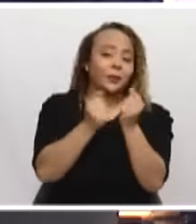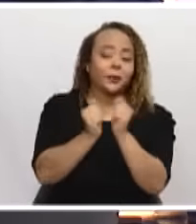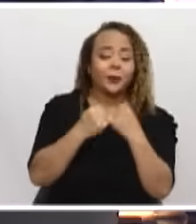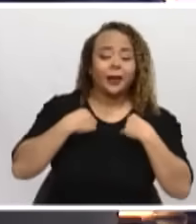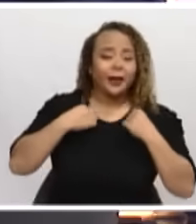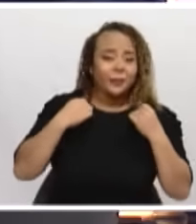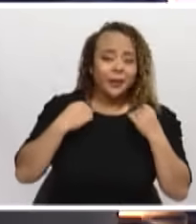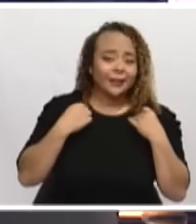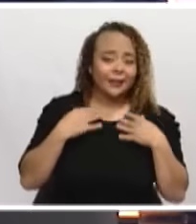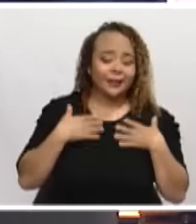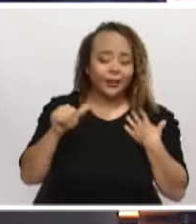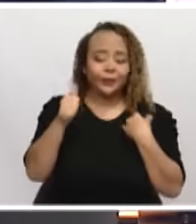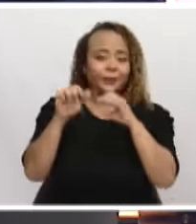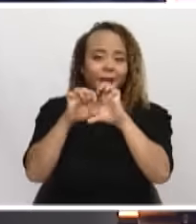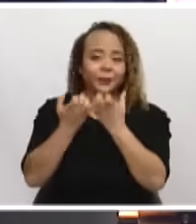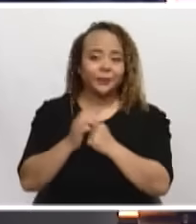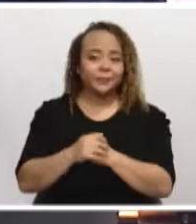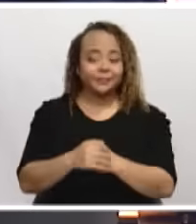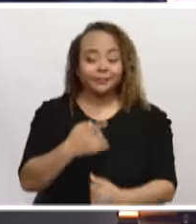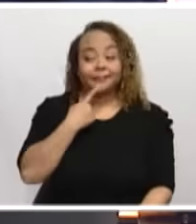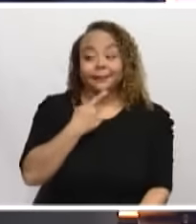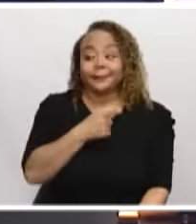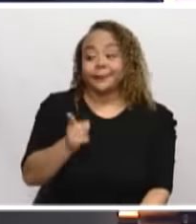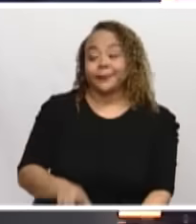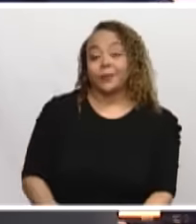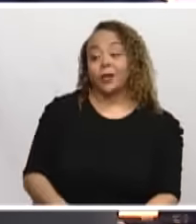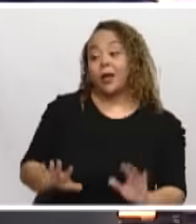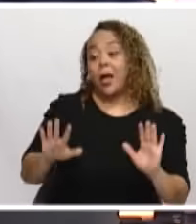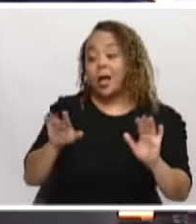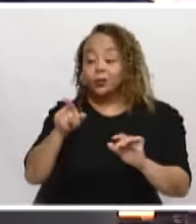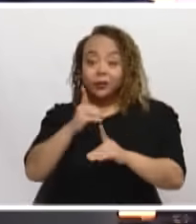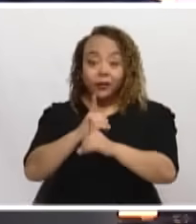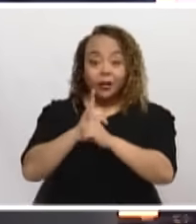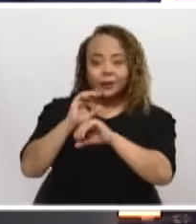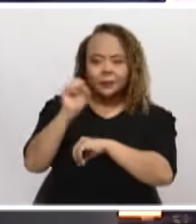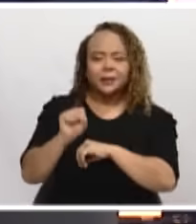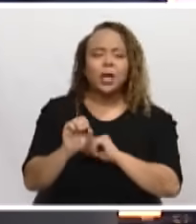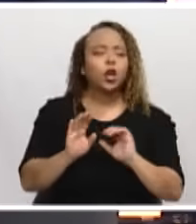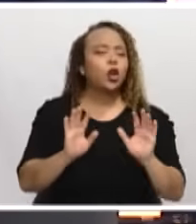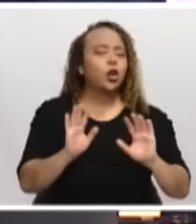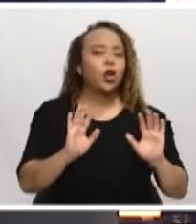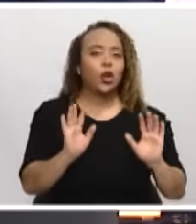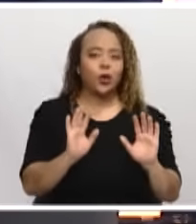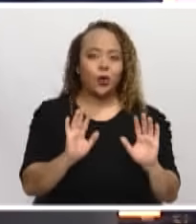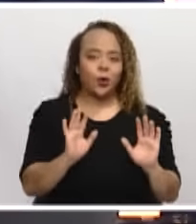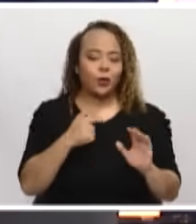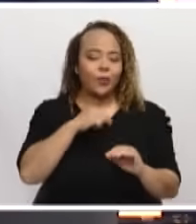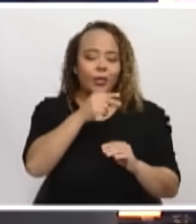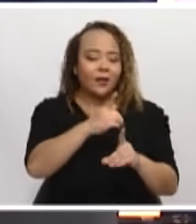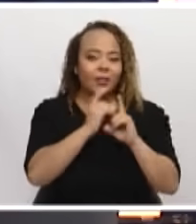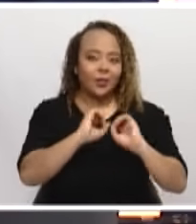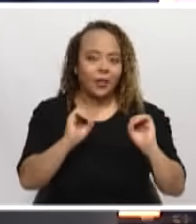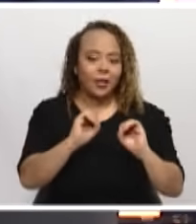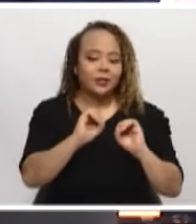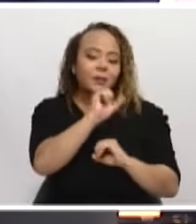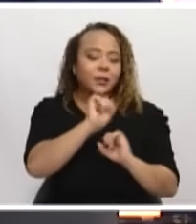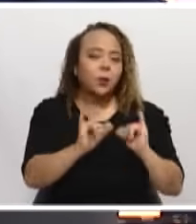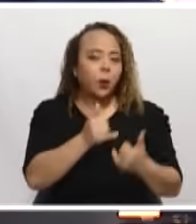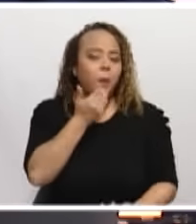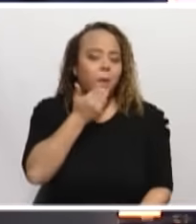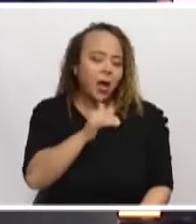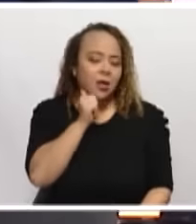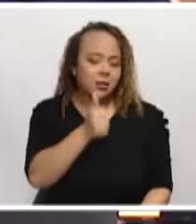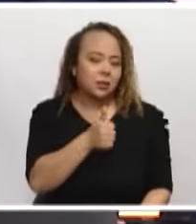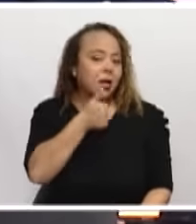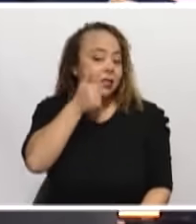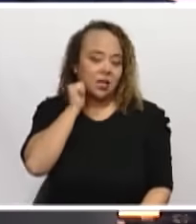de aficionado que llegan y te y te dic Ah es que está defendiendo a saprisa no saprisa jugó muy mal ayer saprisa